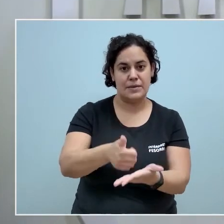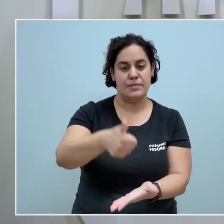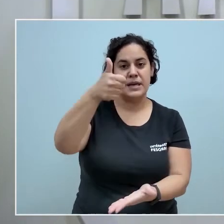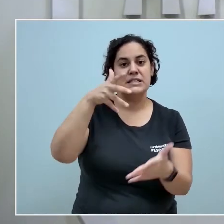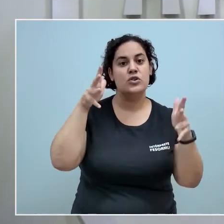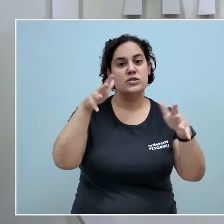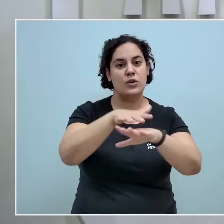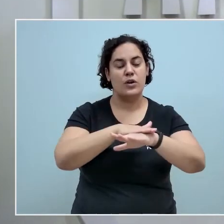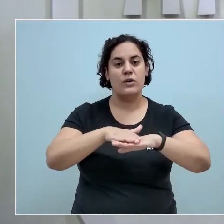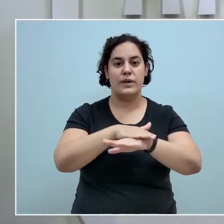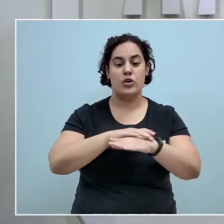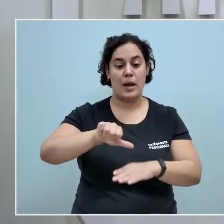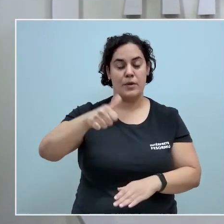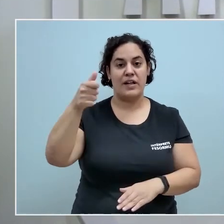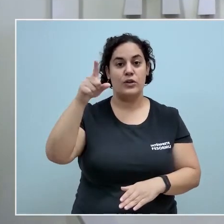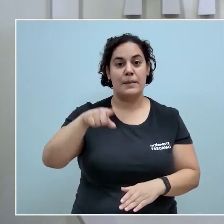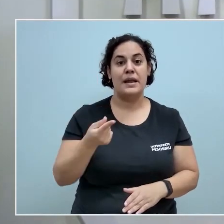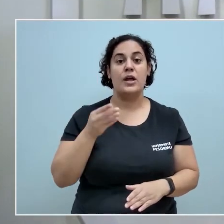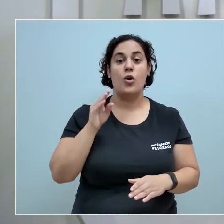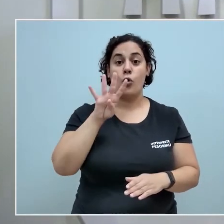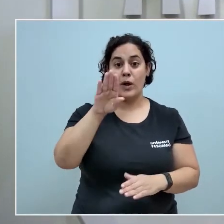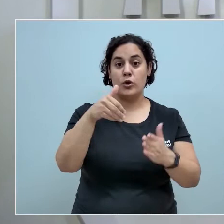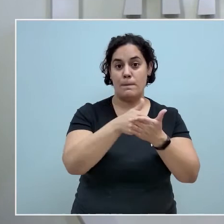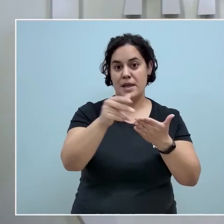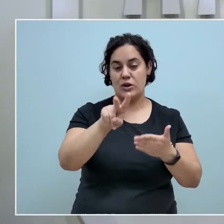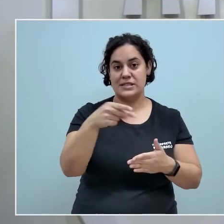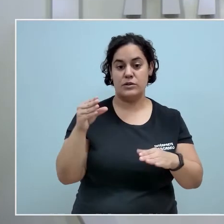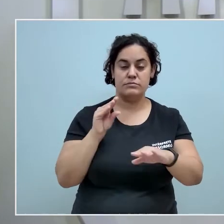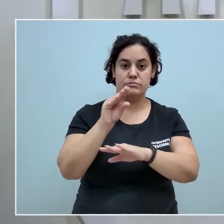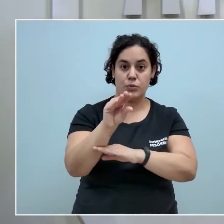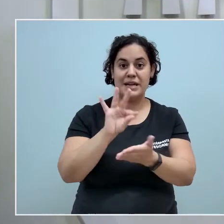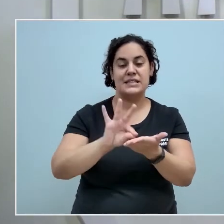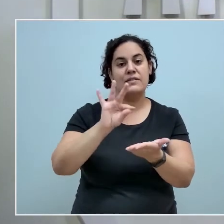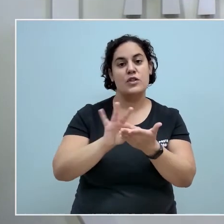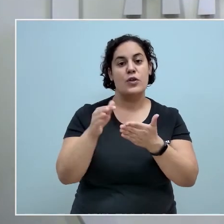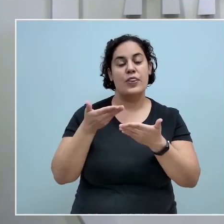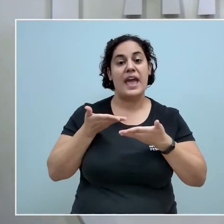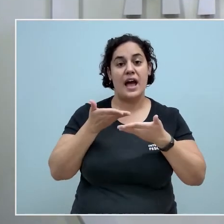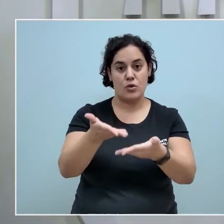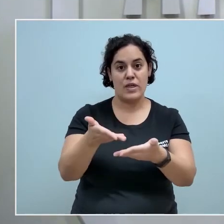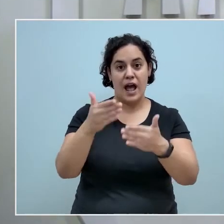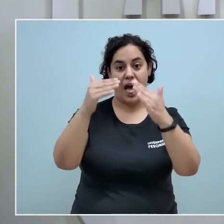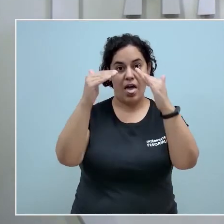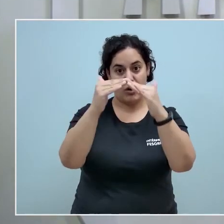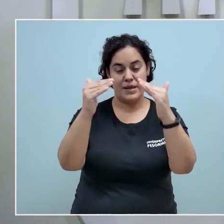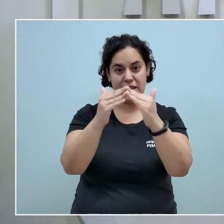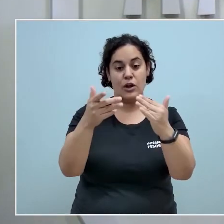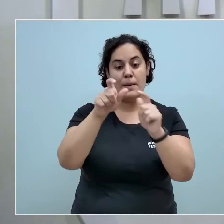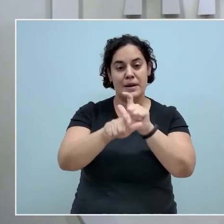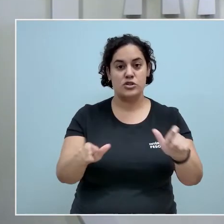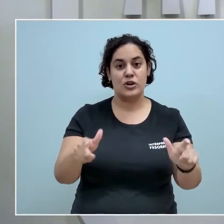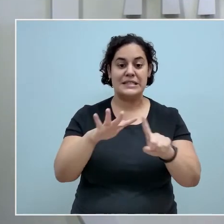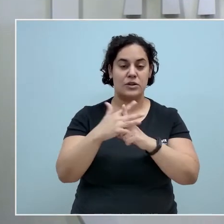el Consejo de Gobierno ha aprobado destinar más de 4 millones de euros para el servicio de ayuda a domicilio a personas en situación de